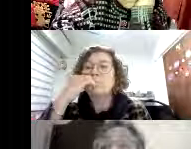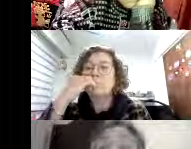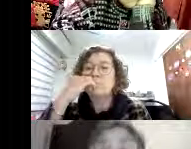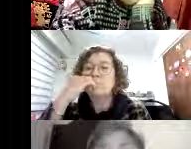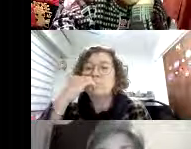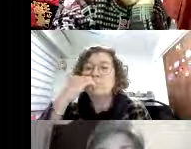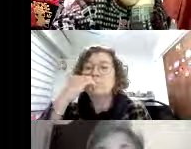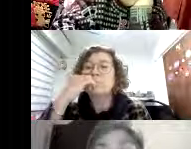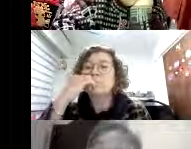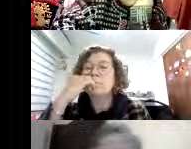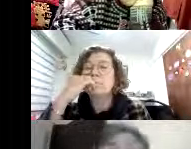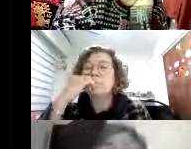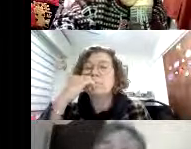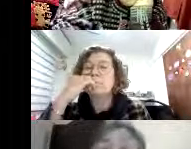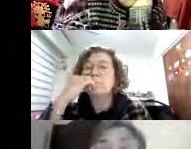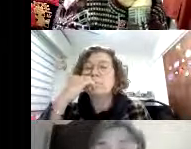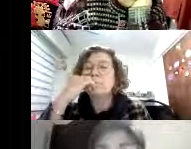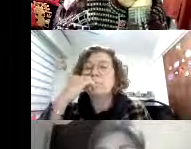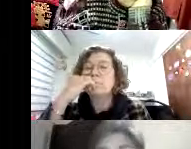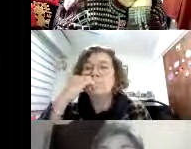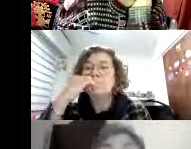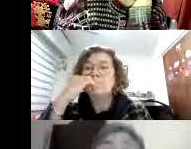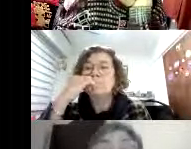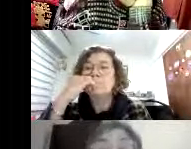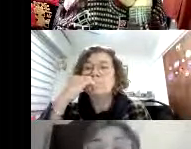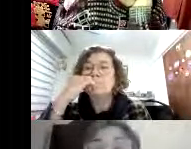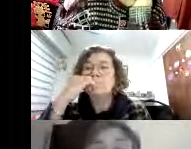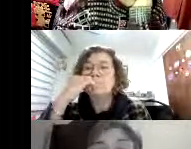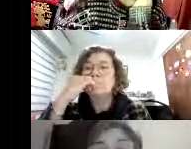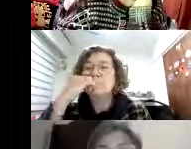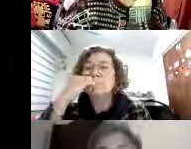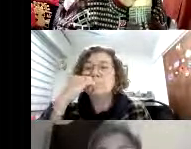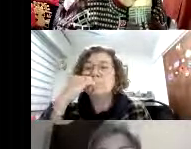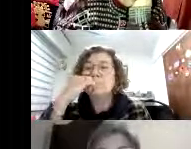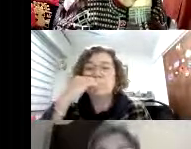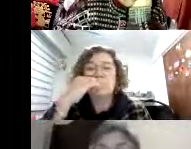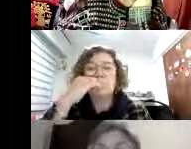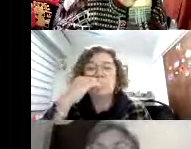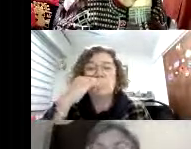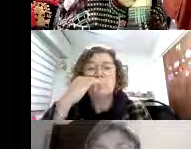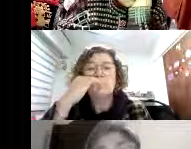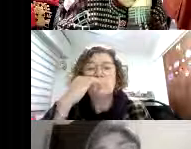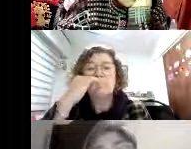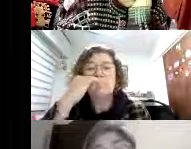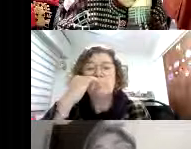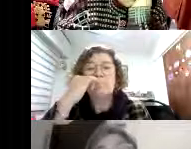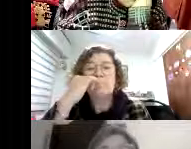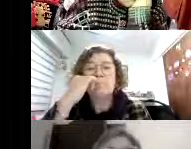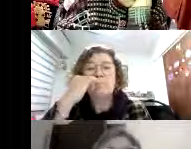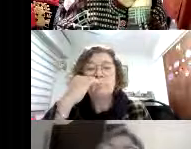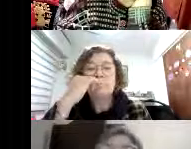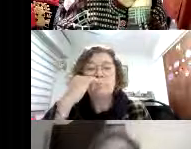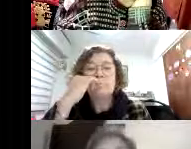dejaron indetectables con tratamiento antirretroviral y a otros no. Porque en ese momento no había que tratar a todos, se trataba solo a la gente que